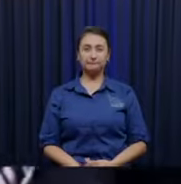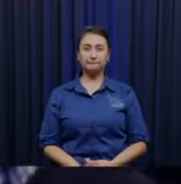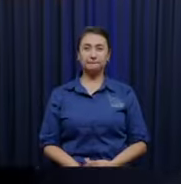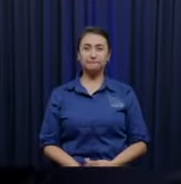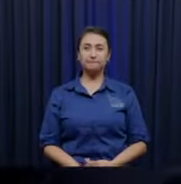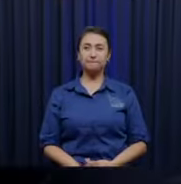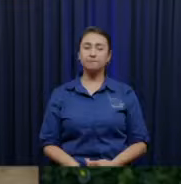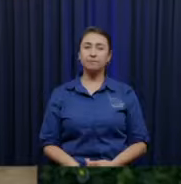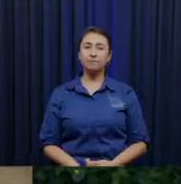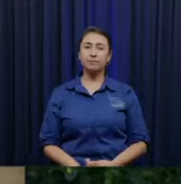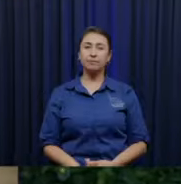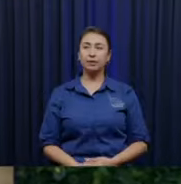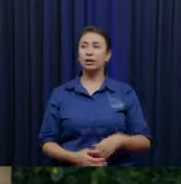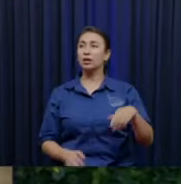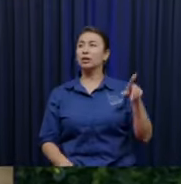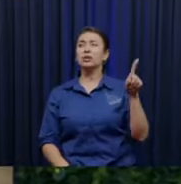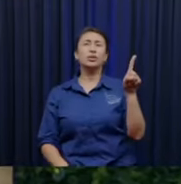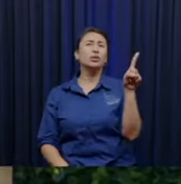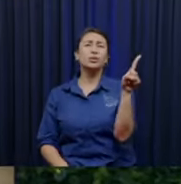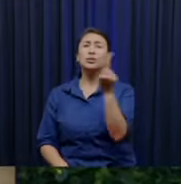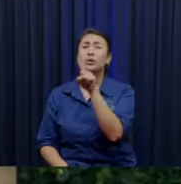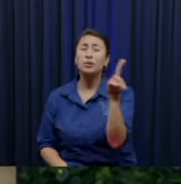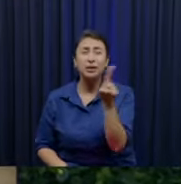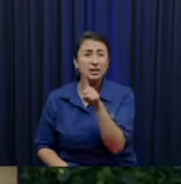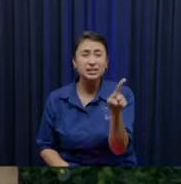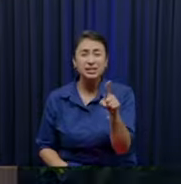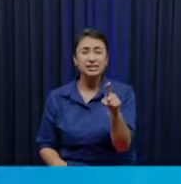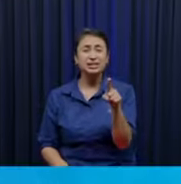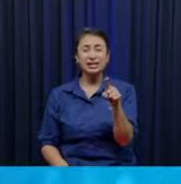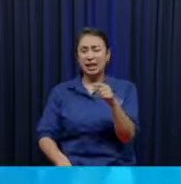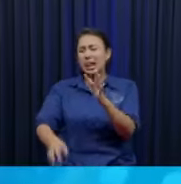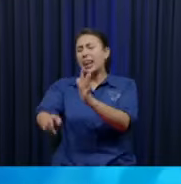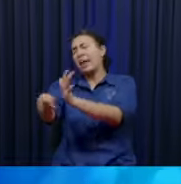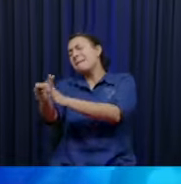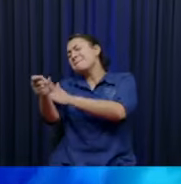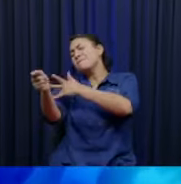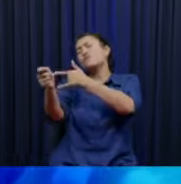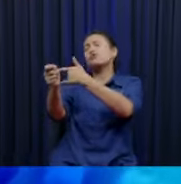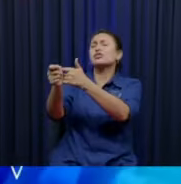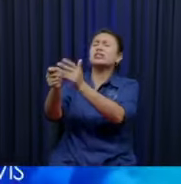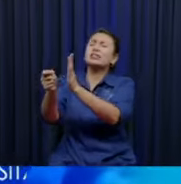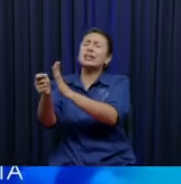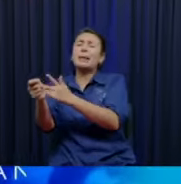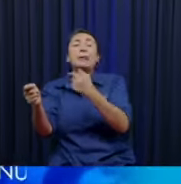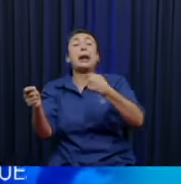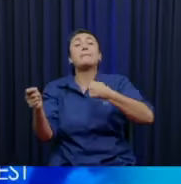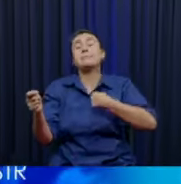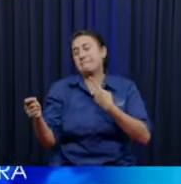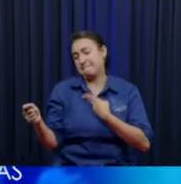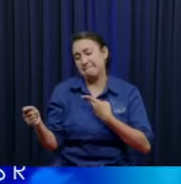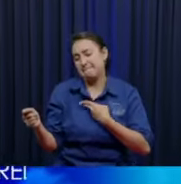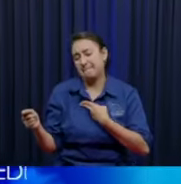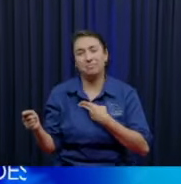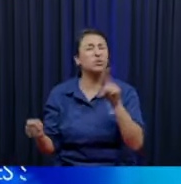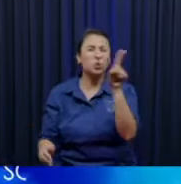O sea, no es para proyectarnos nosotros, hermano. No es para que vamos a ser nosotros los famosos.